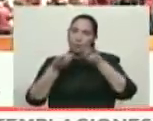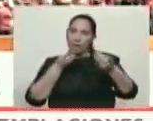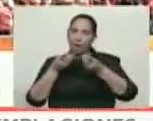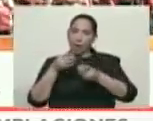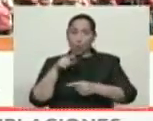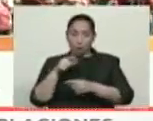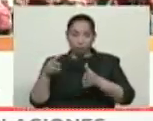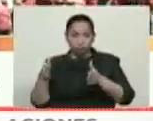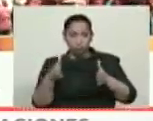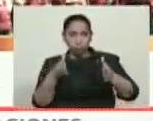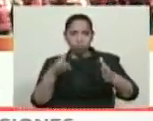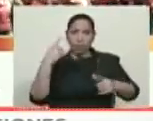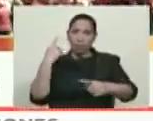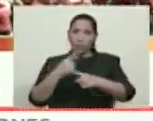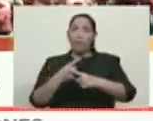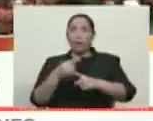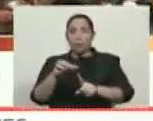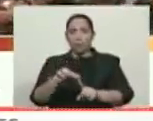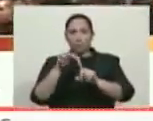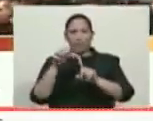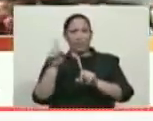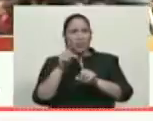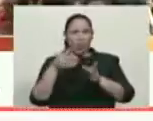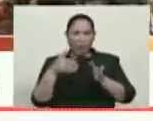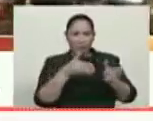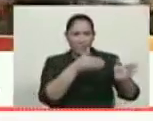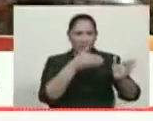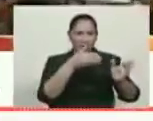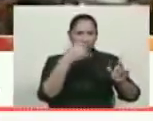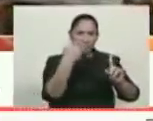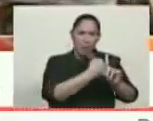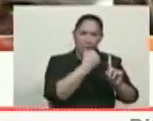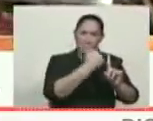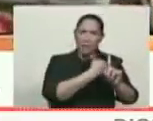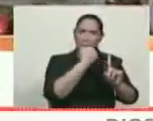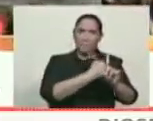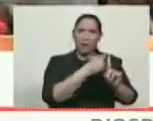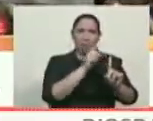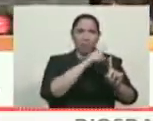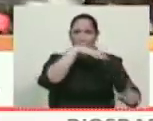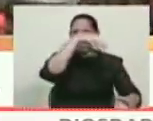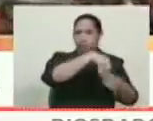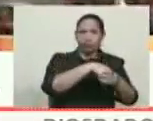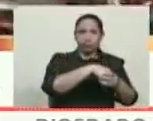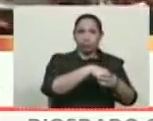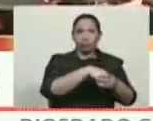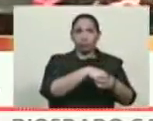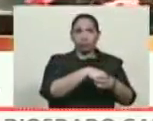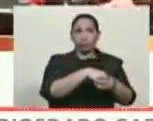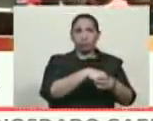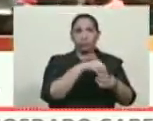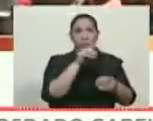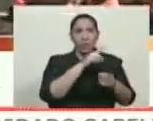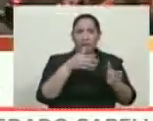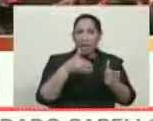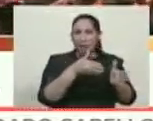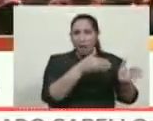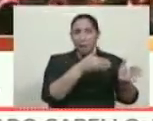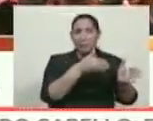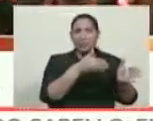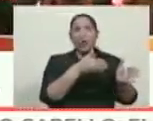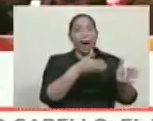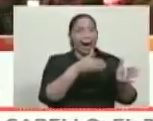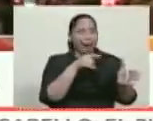es el camino. El camino no es la violencia, el camino no es la intervención, el camino es la